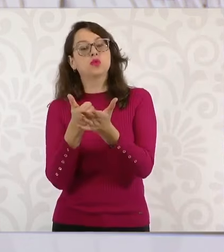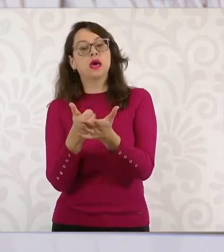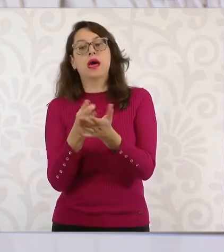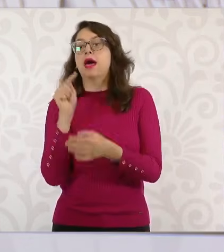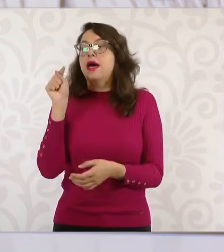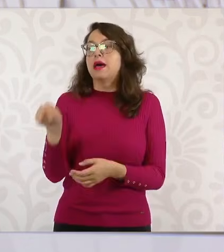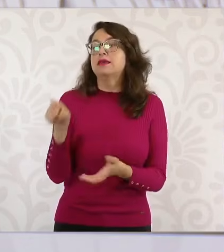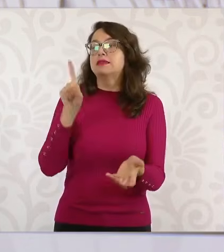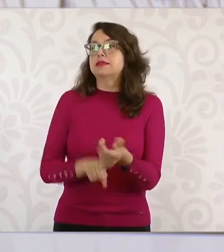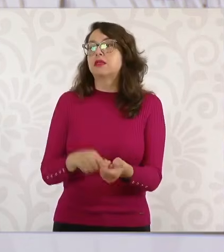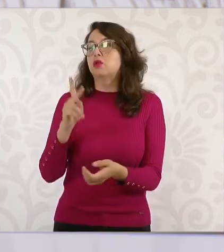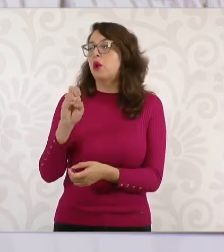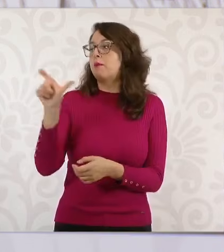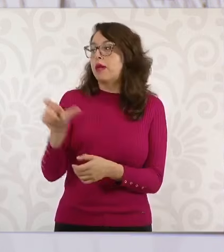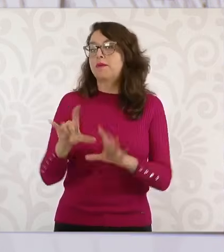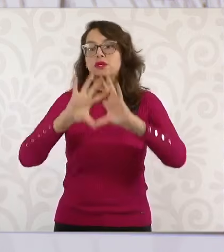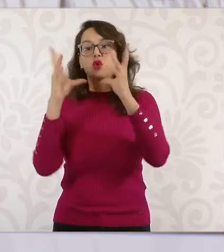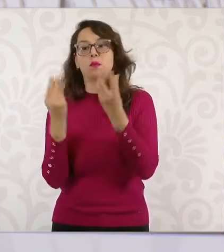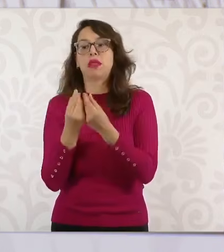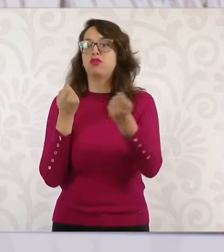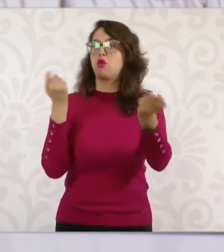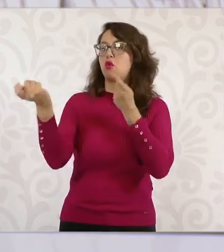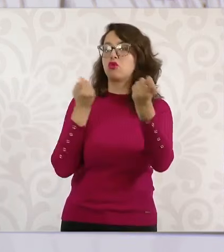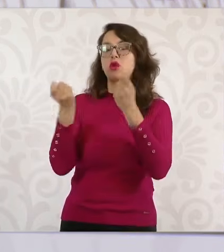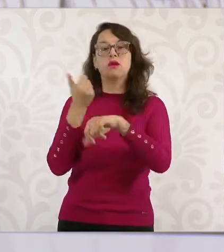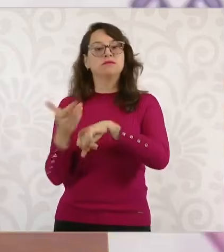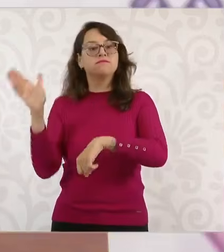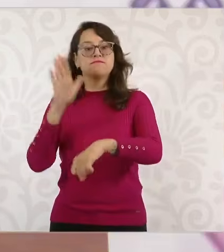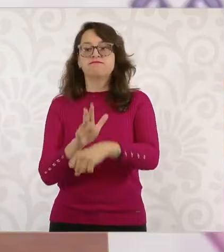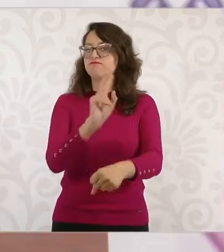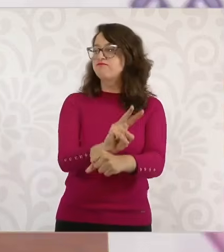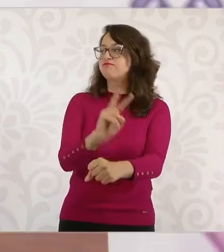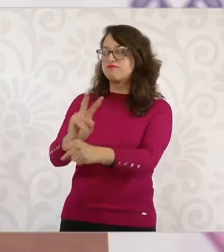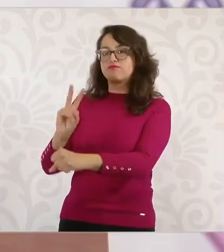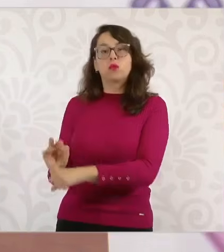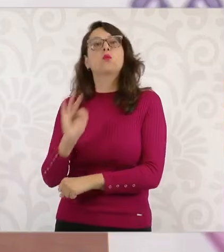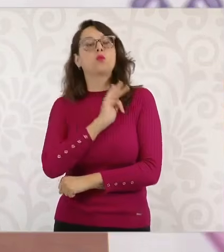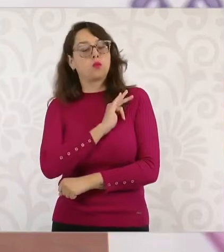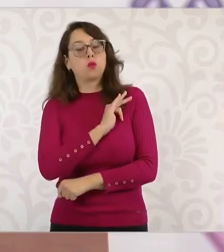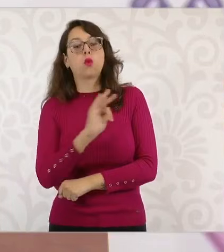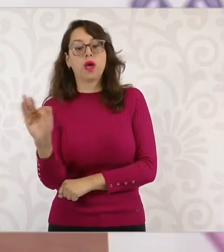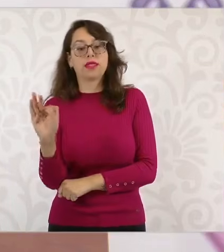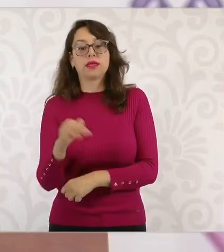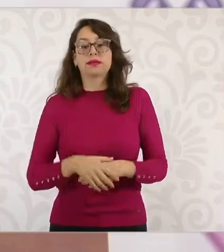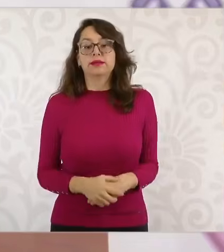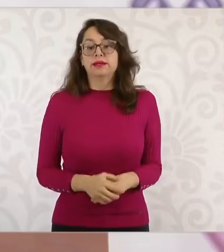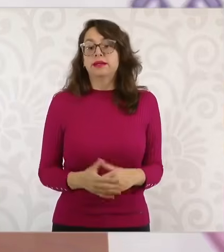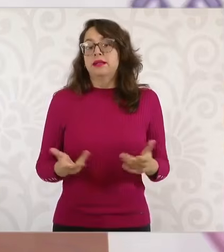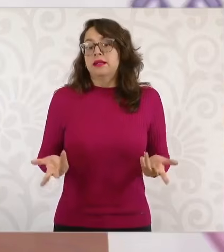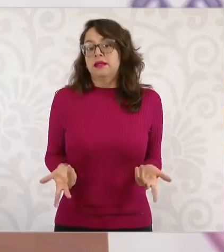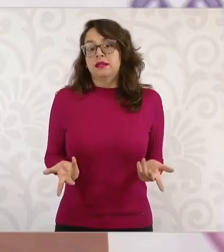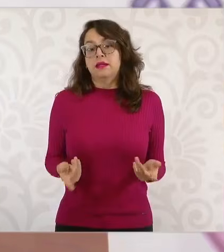integración, un control mucho mayor a Pemex del que tenía antes. Ya no es que Pepe es